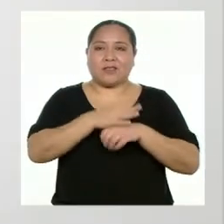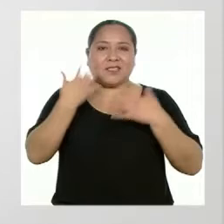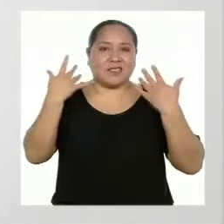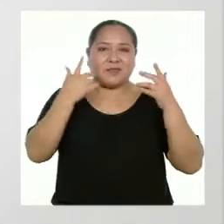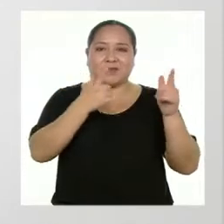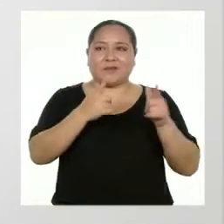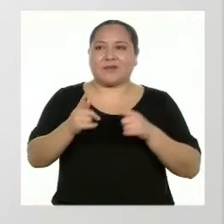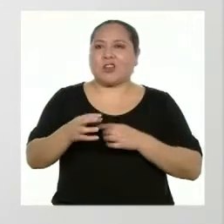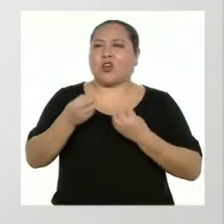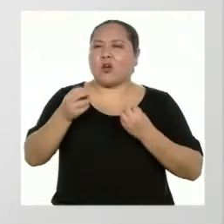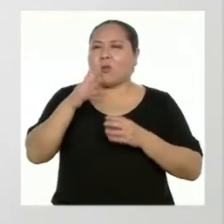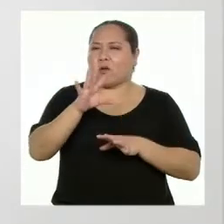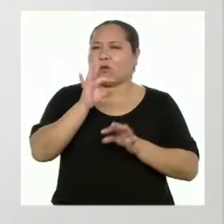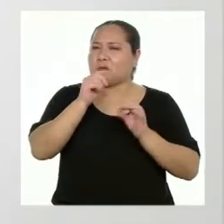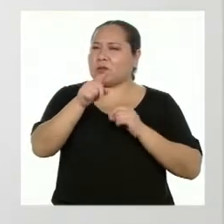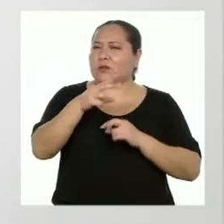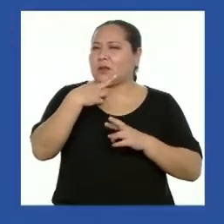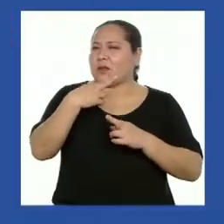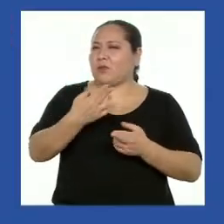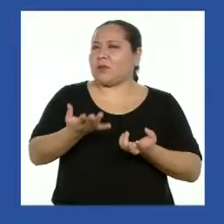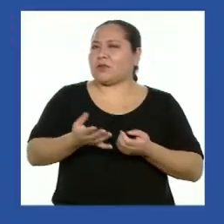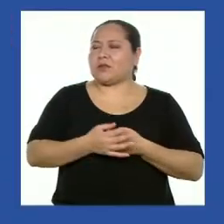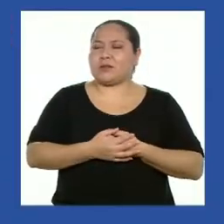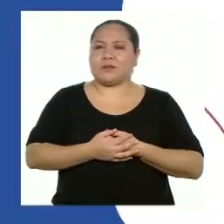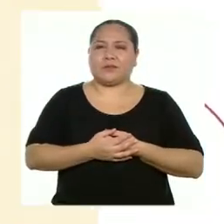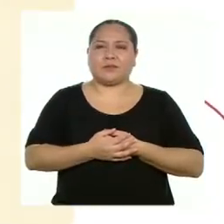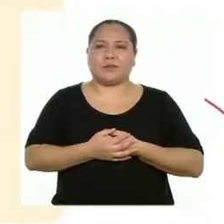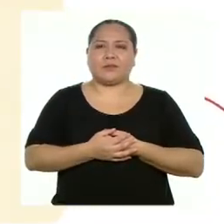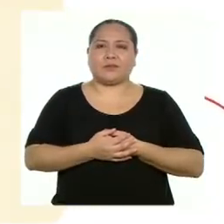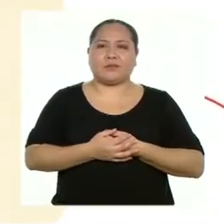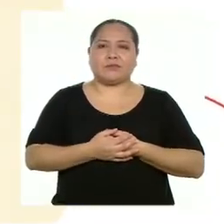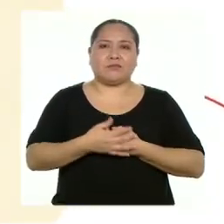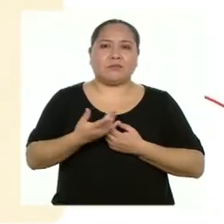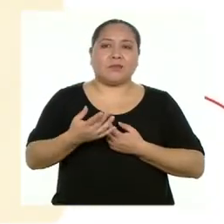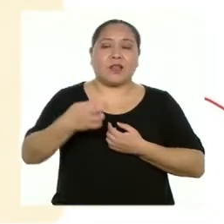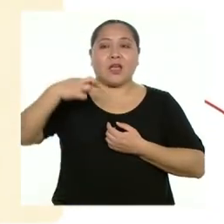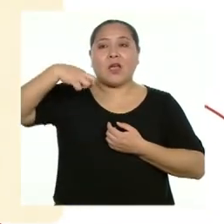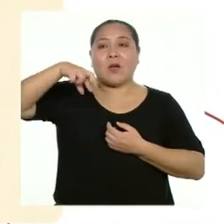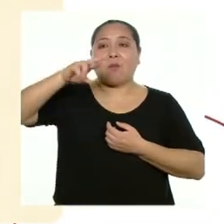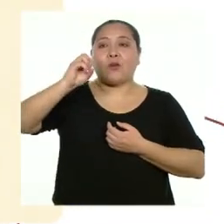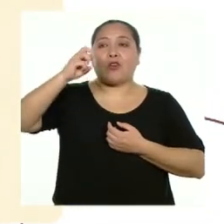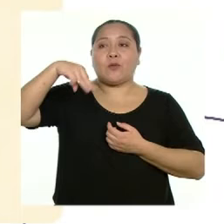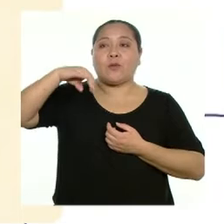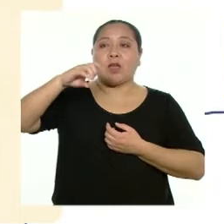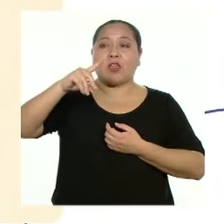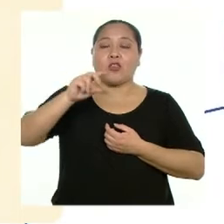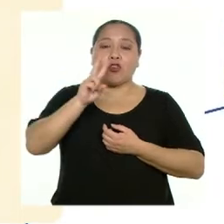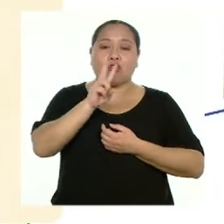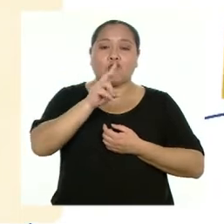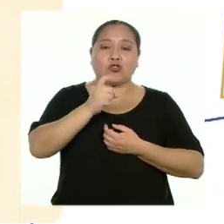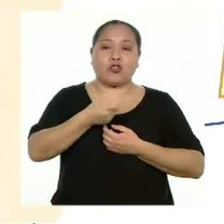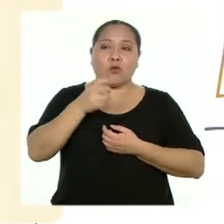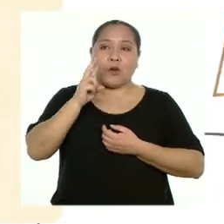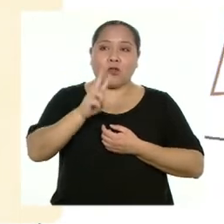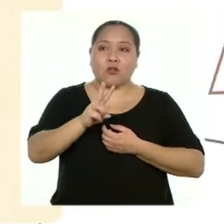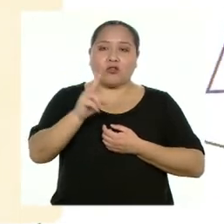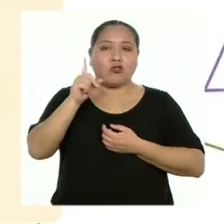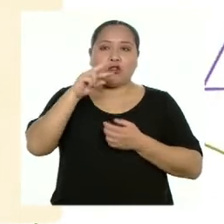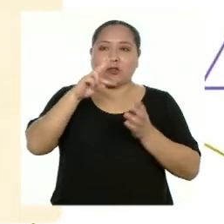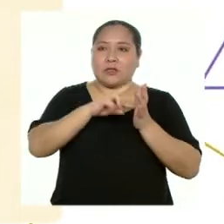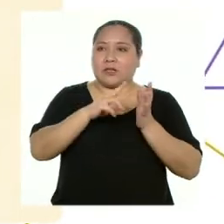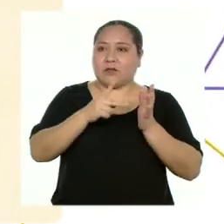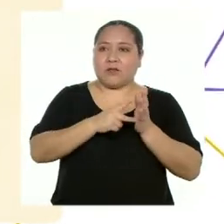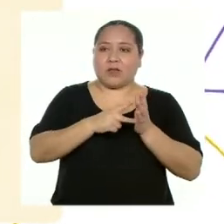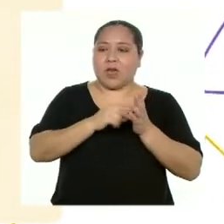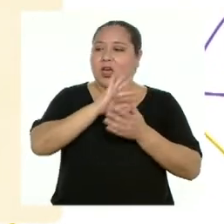¿Y cómo interpretaríamos este resultado? Siendo el promedio 2,2, eso no significa que todos los datos